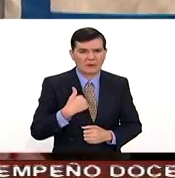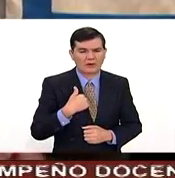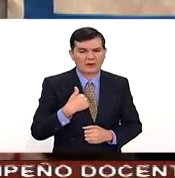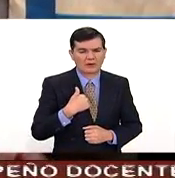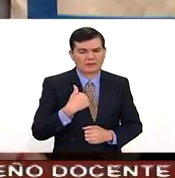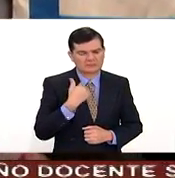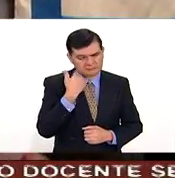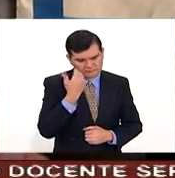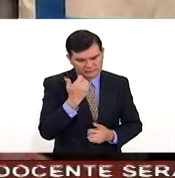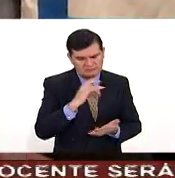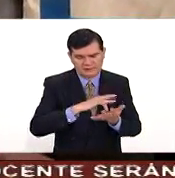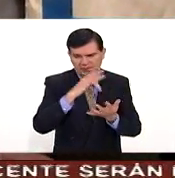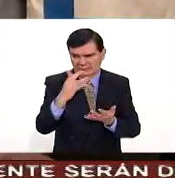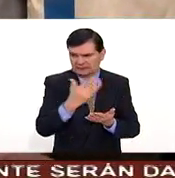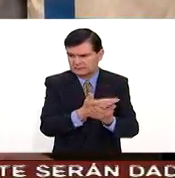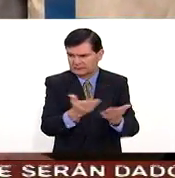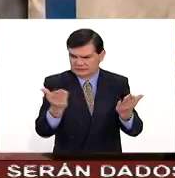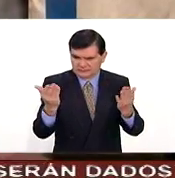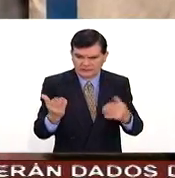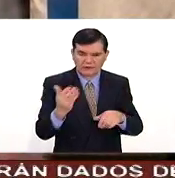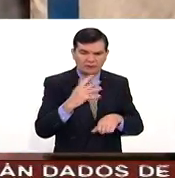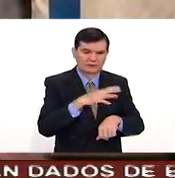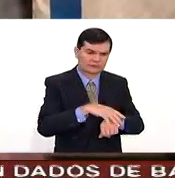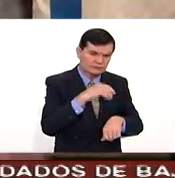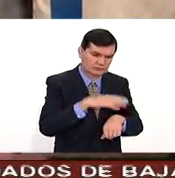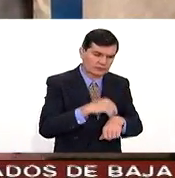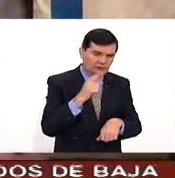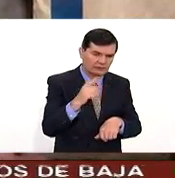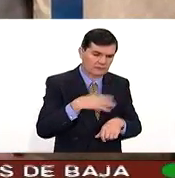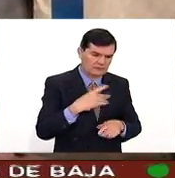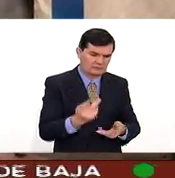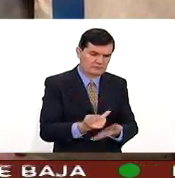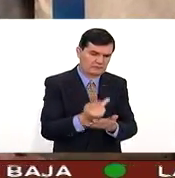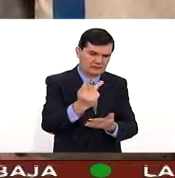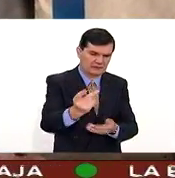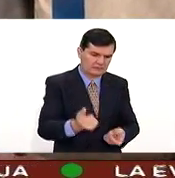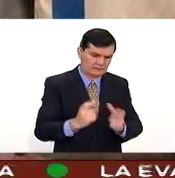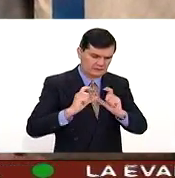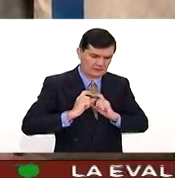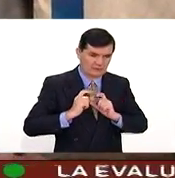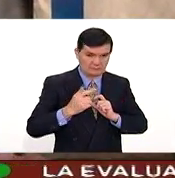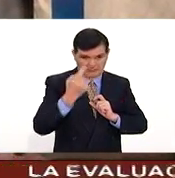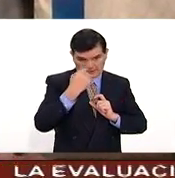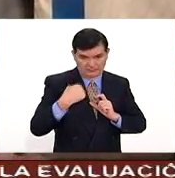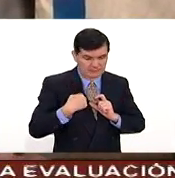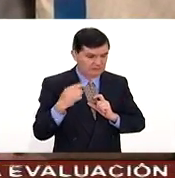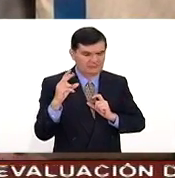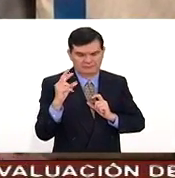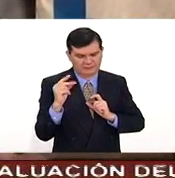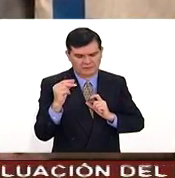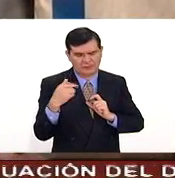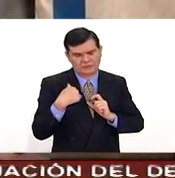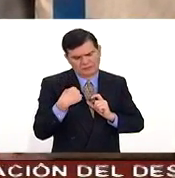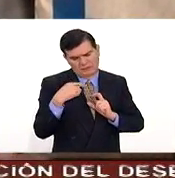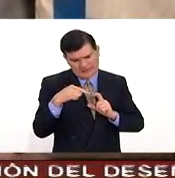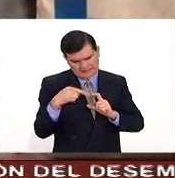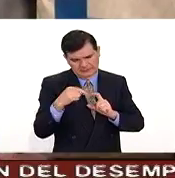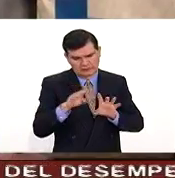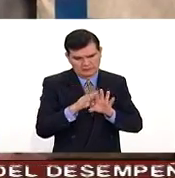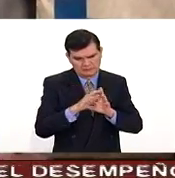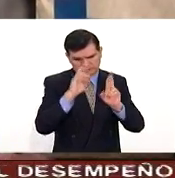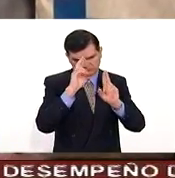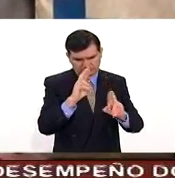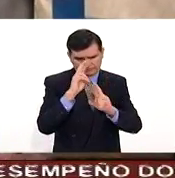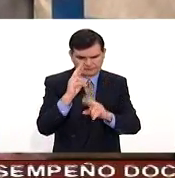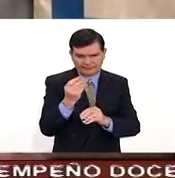Me gustaría dar las gracias a la Academia Sueca para este premio, que no me atrevo a reclamarlo como mío. Más bien, yo lo veo como un homenaje